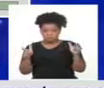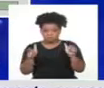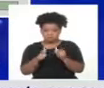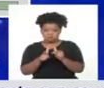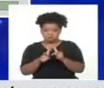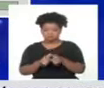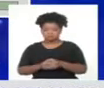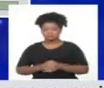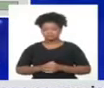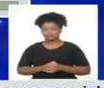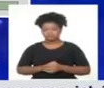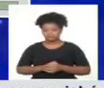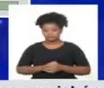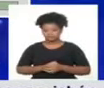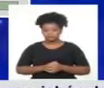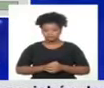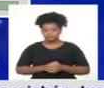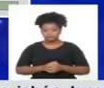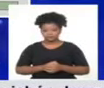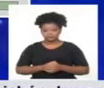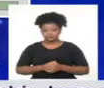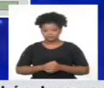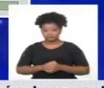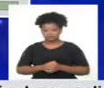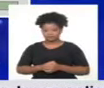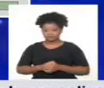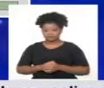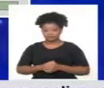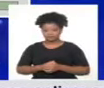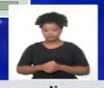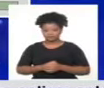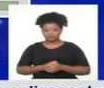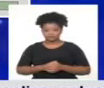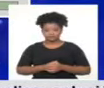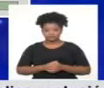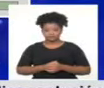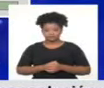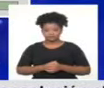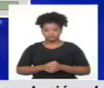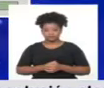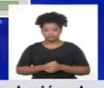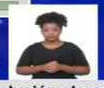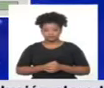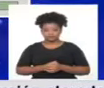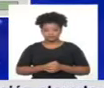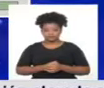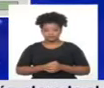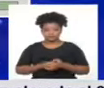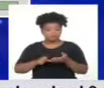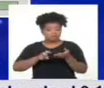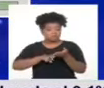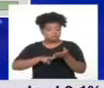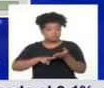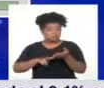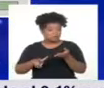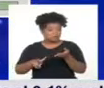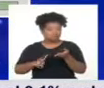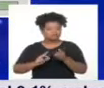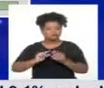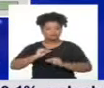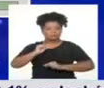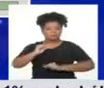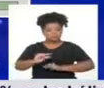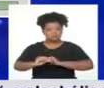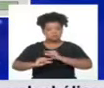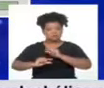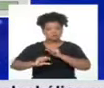Cuba en los últimos 15 días. Realmente son provincias que van logrando un